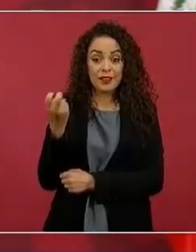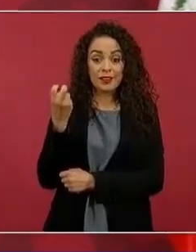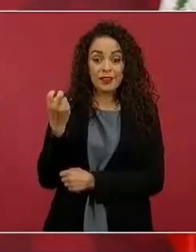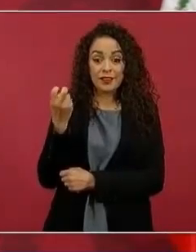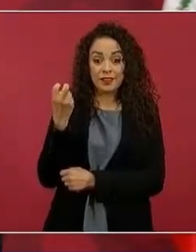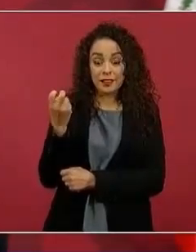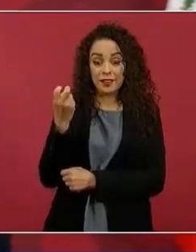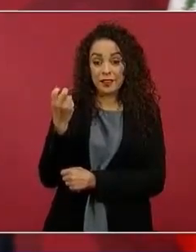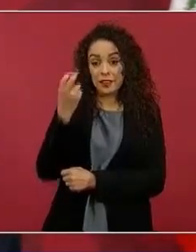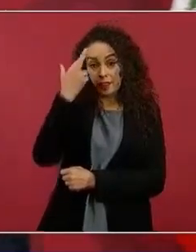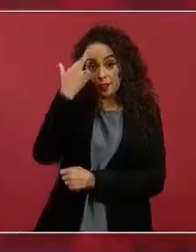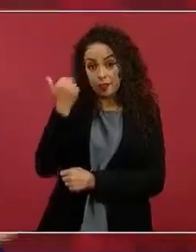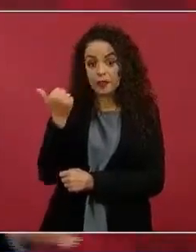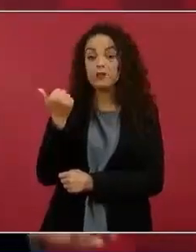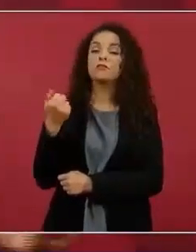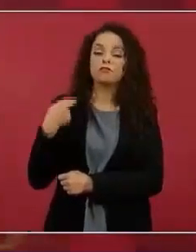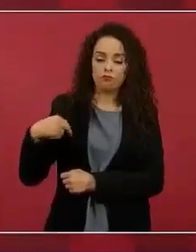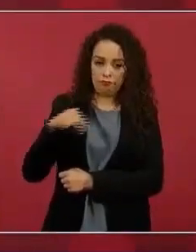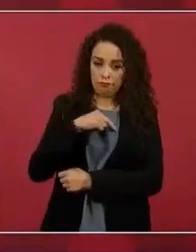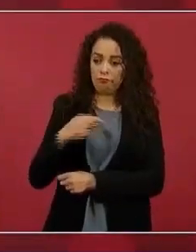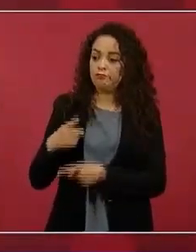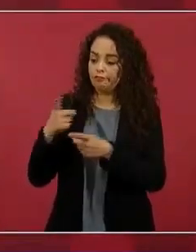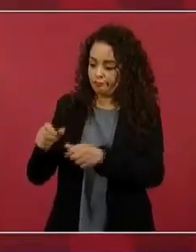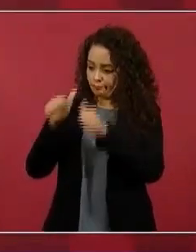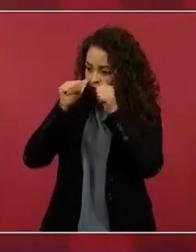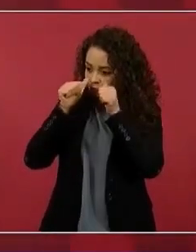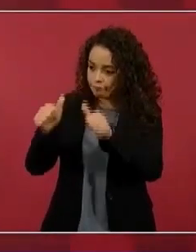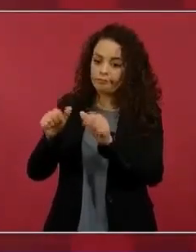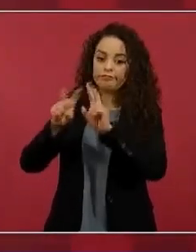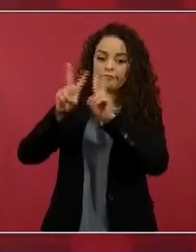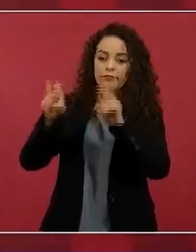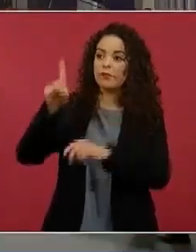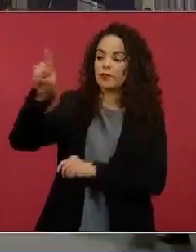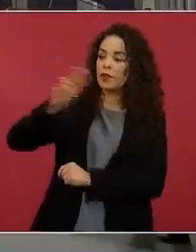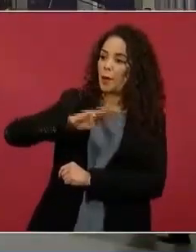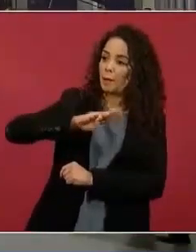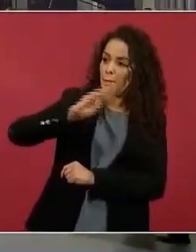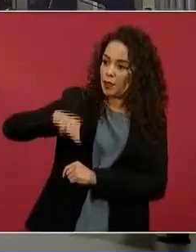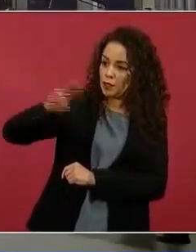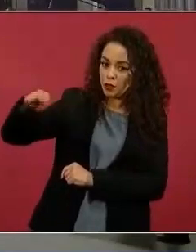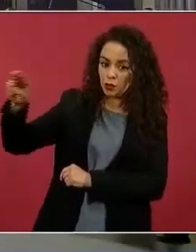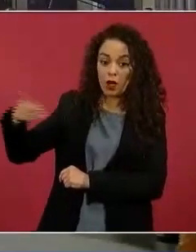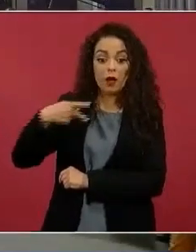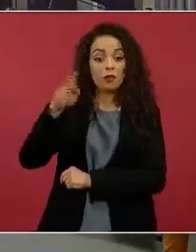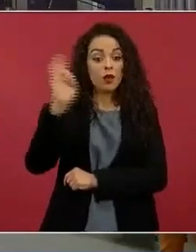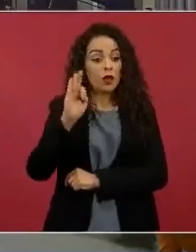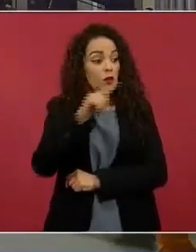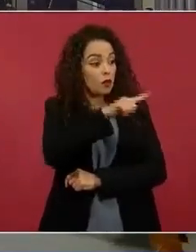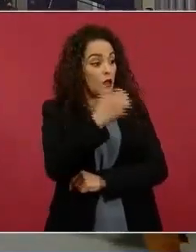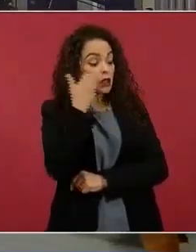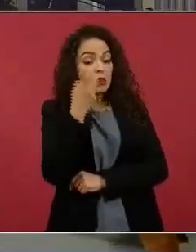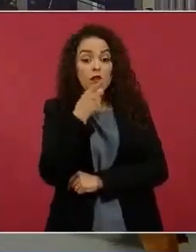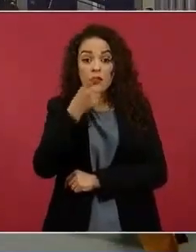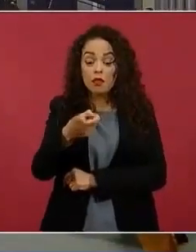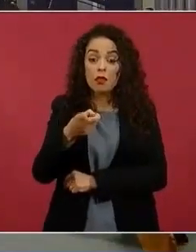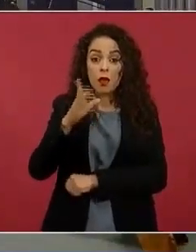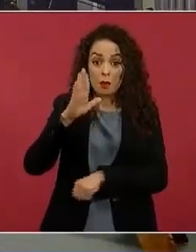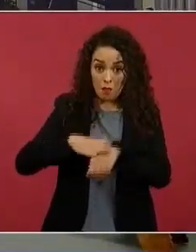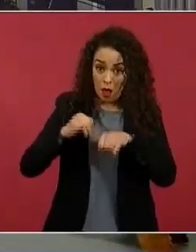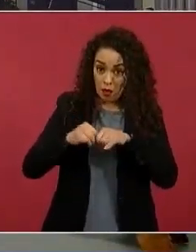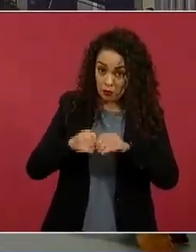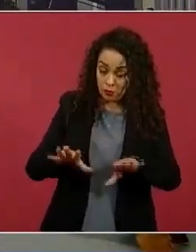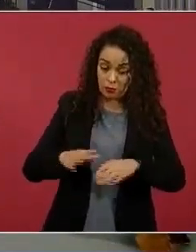lo de Michoacán se está tratando, pero si quieres dar más información. ¿Y habría una estrategia especial como se